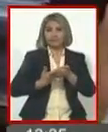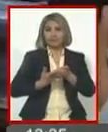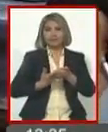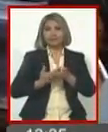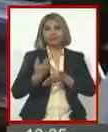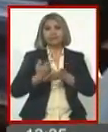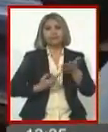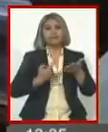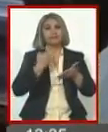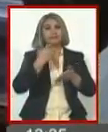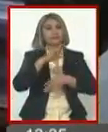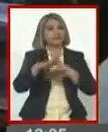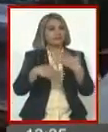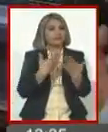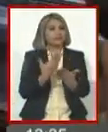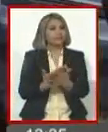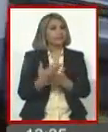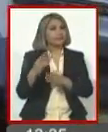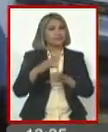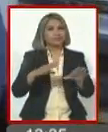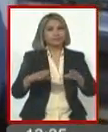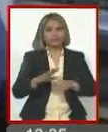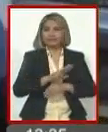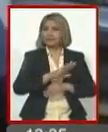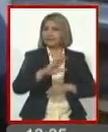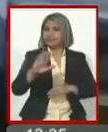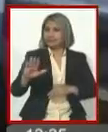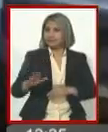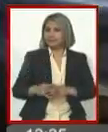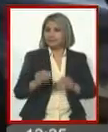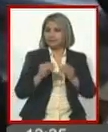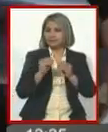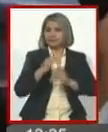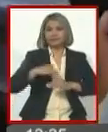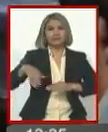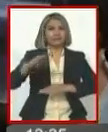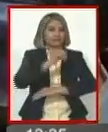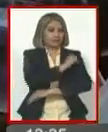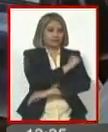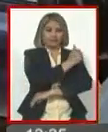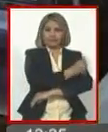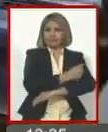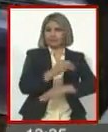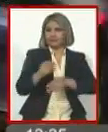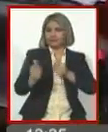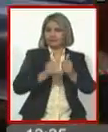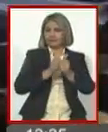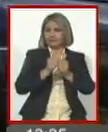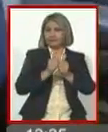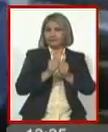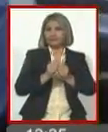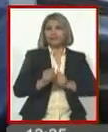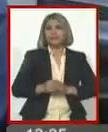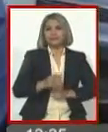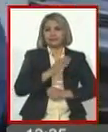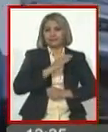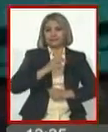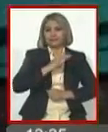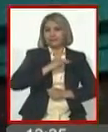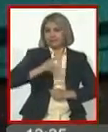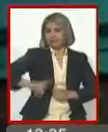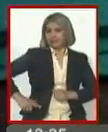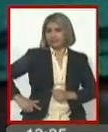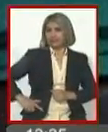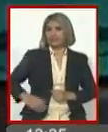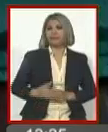que respalde todo lo actuado de parte de la máxima autoridad administrativa del Consejo